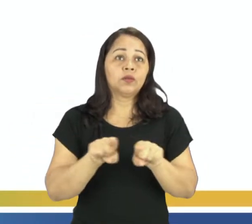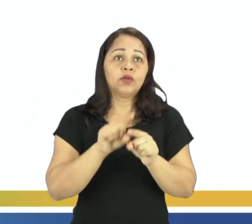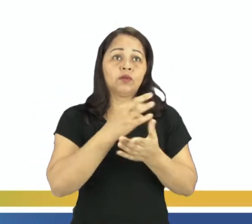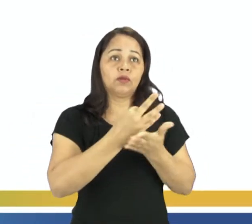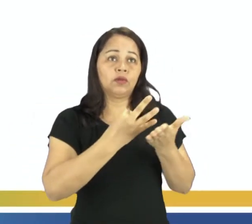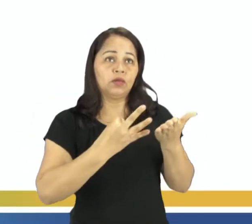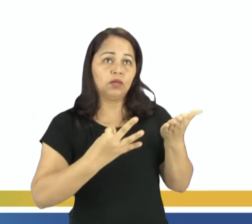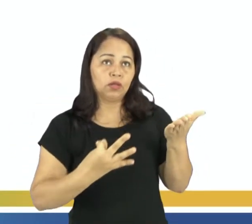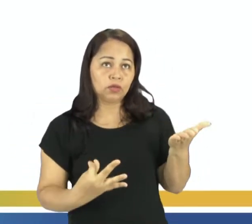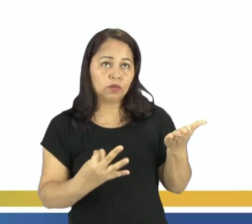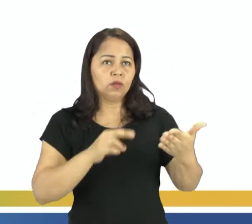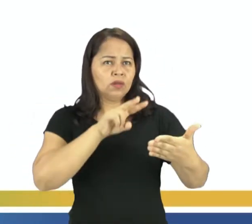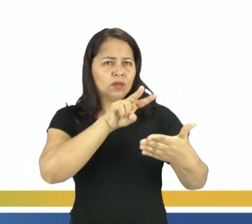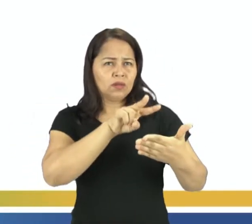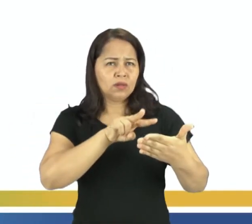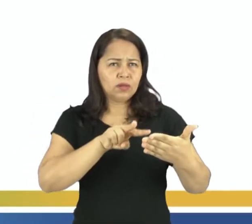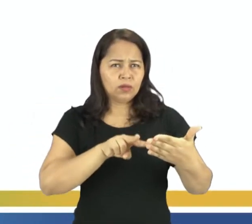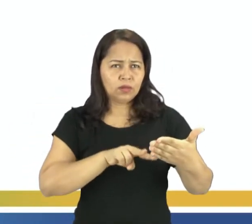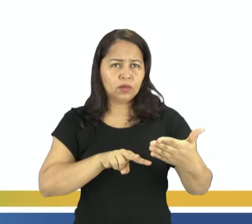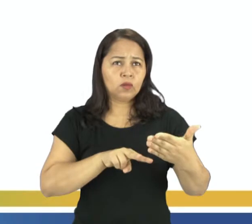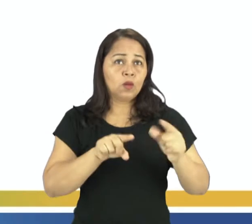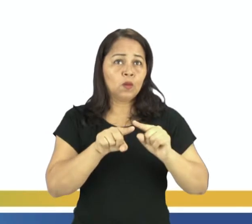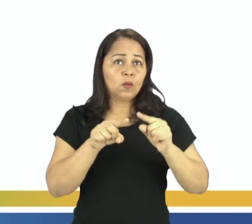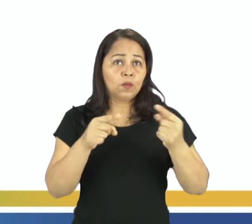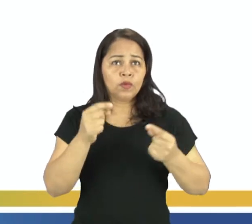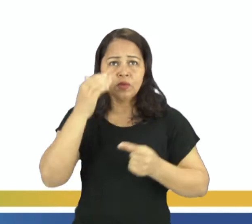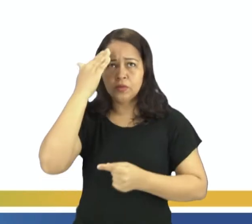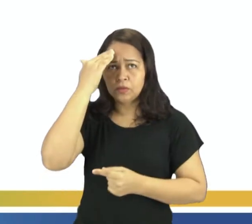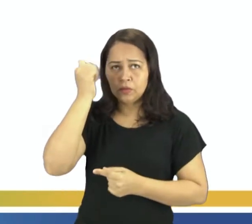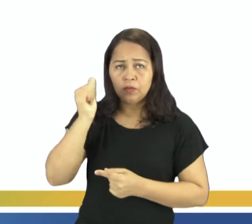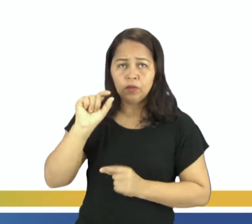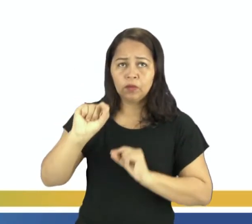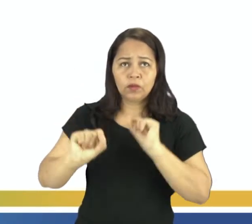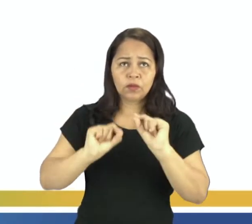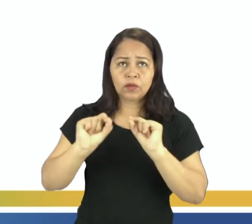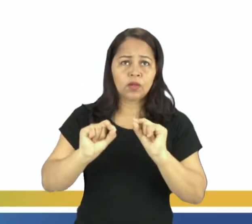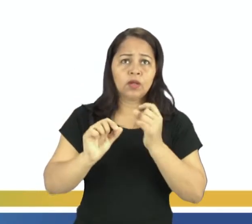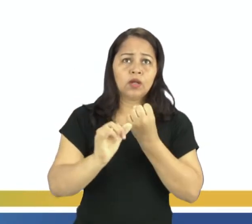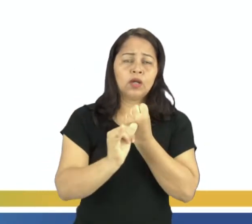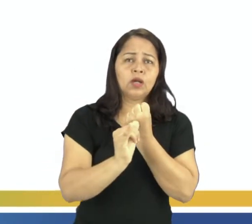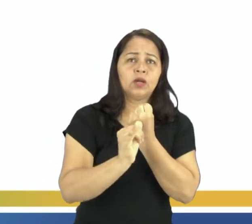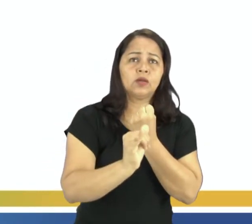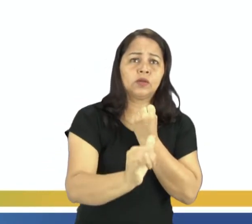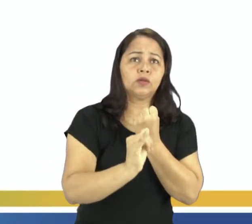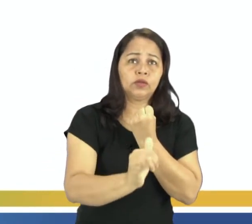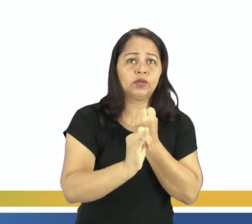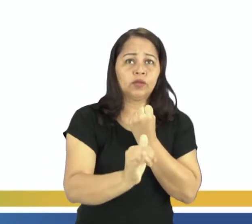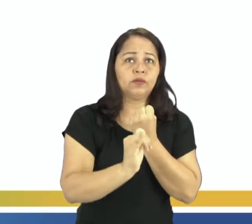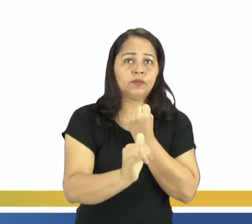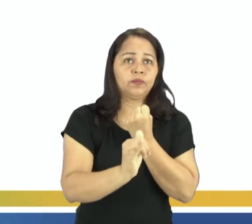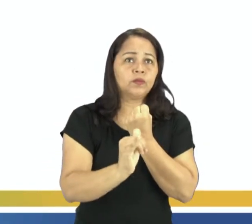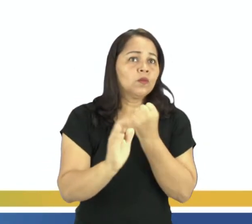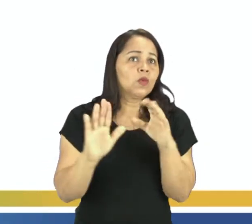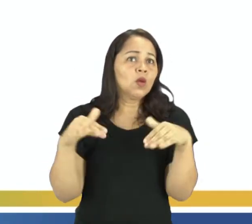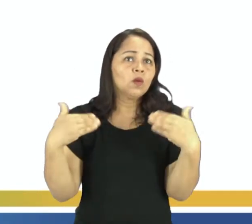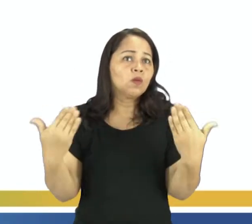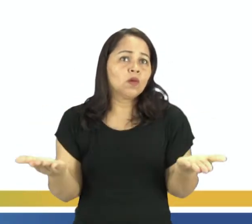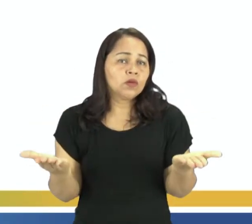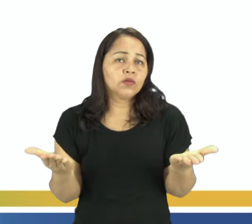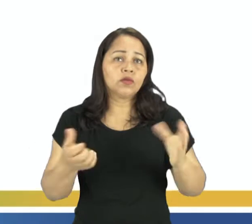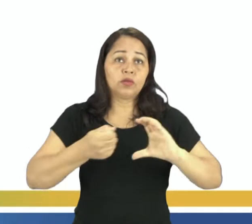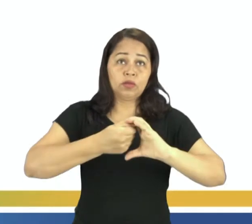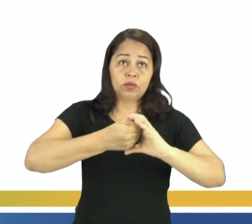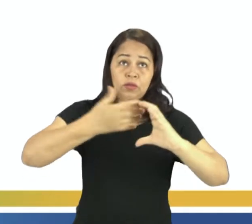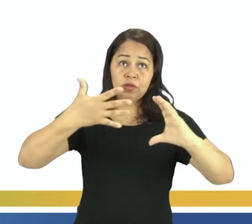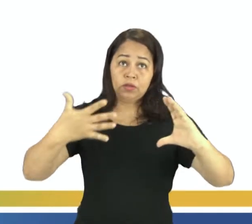acerca el texto al lector. Pero, ¿sabes qué es la crónica? ¿Cuáles son